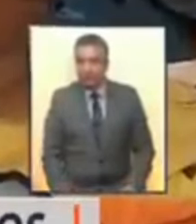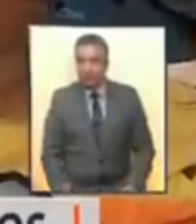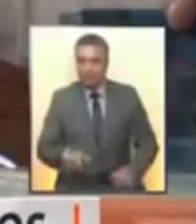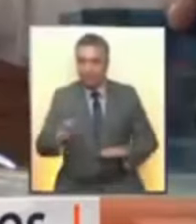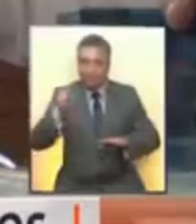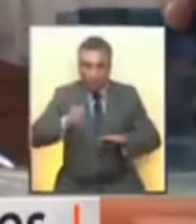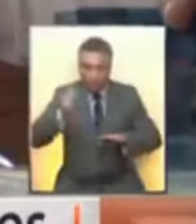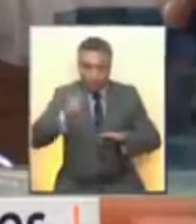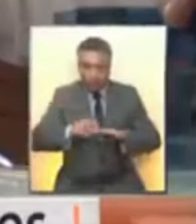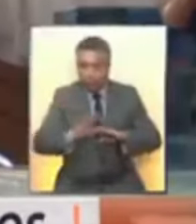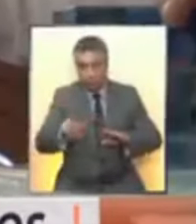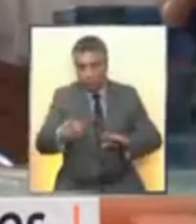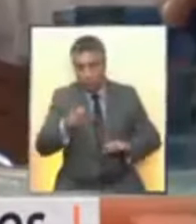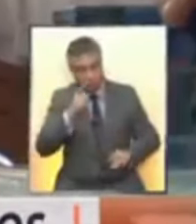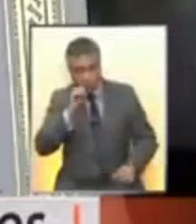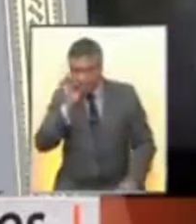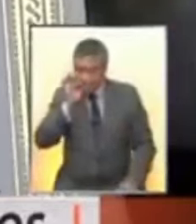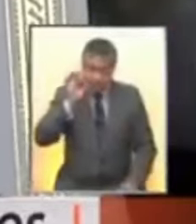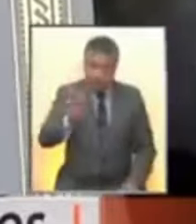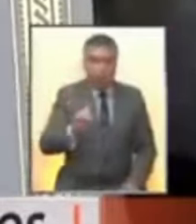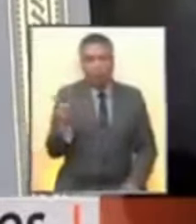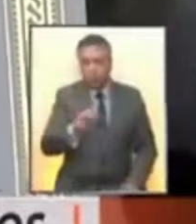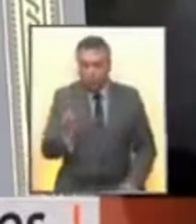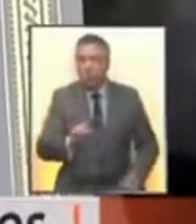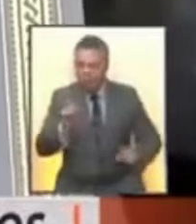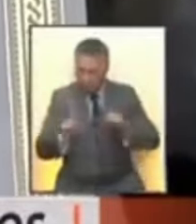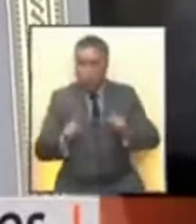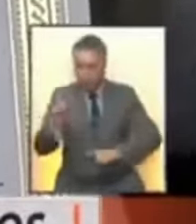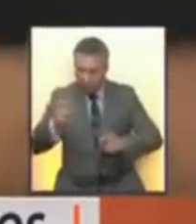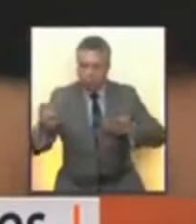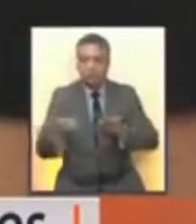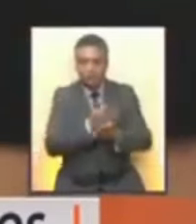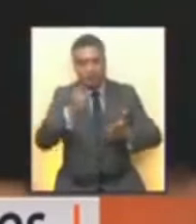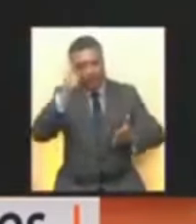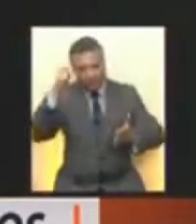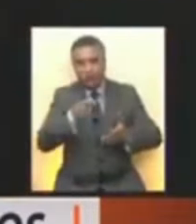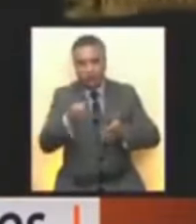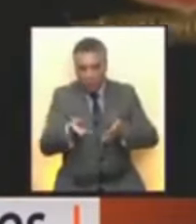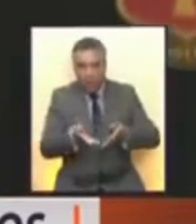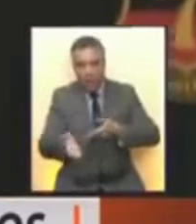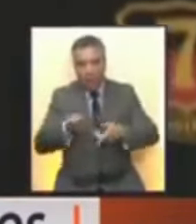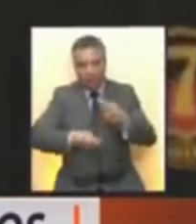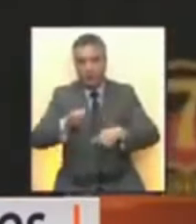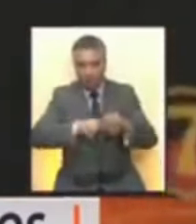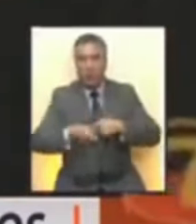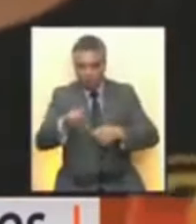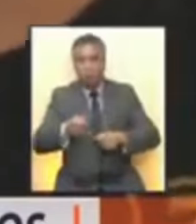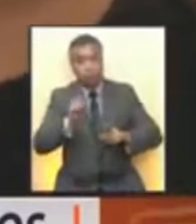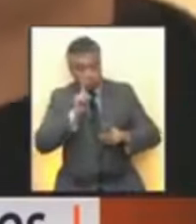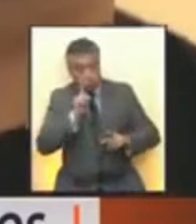Pero pegale con uno de fierro, amigo. Varios que han logrado introducir sus inventos en el mercado y hasta han ganado